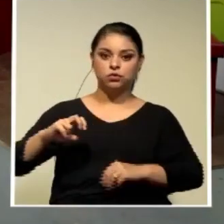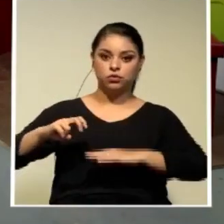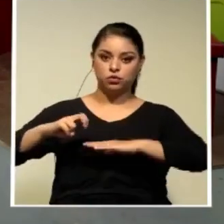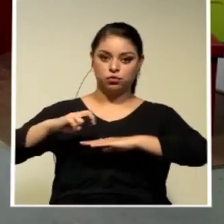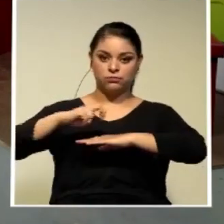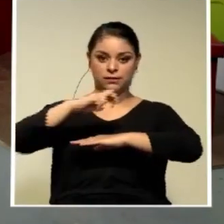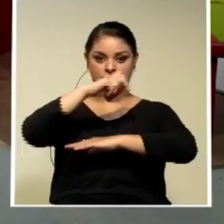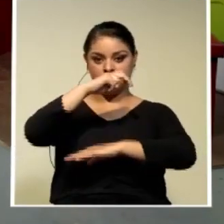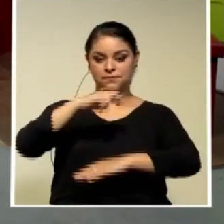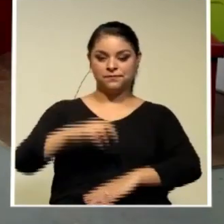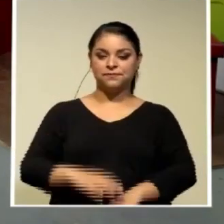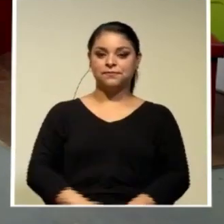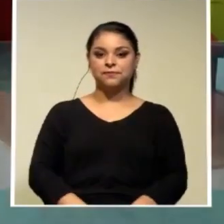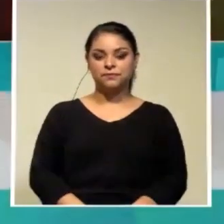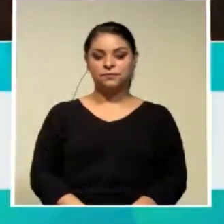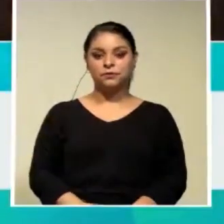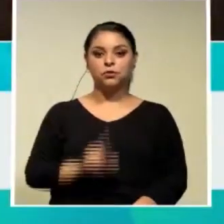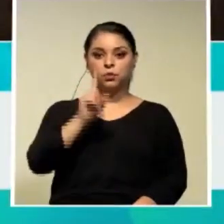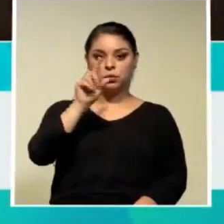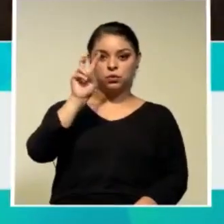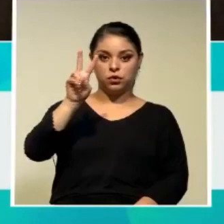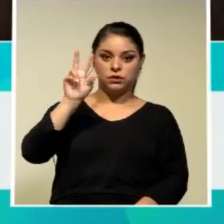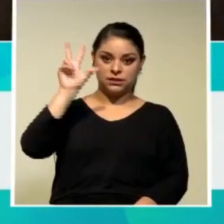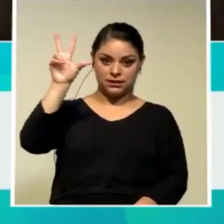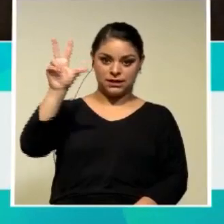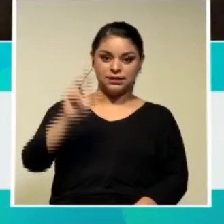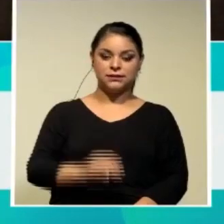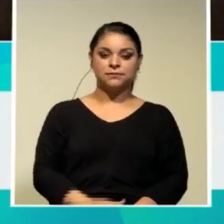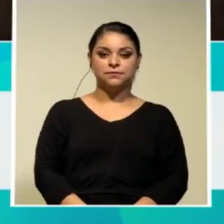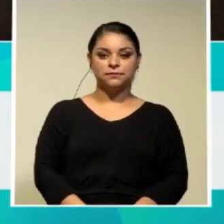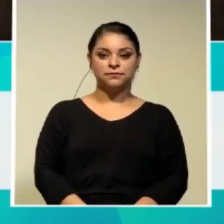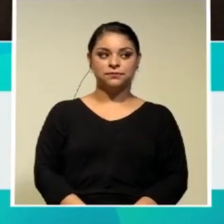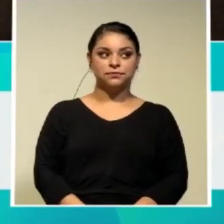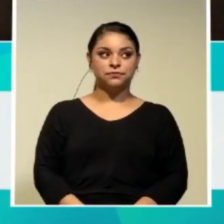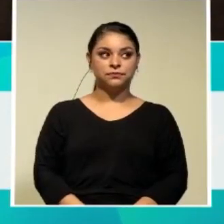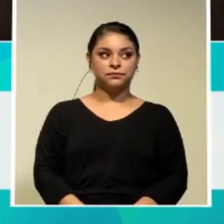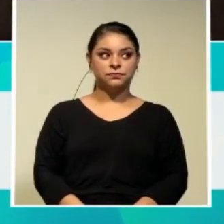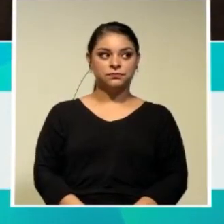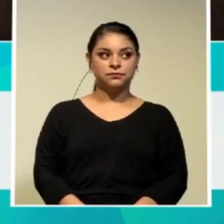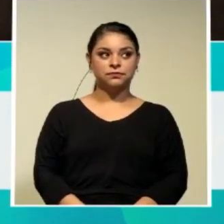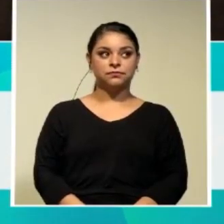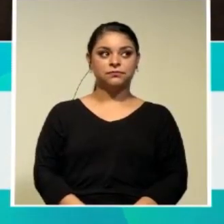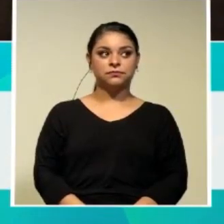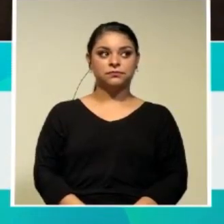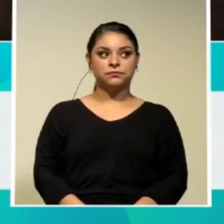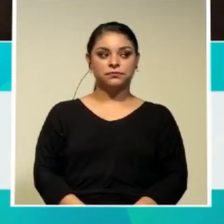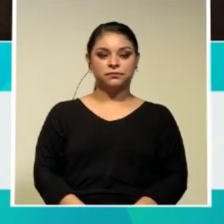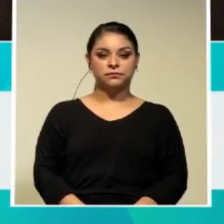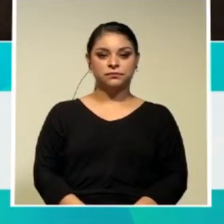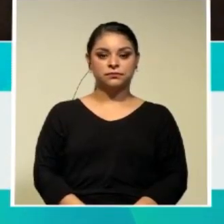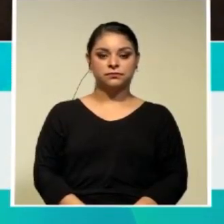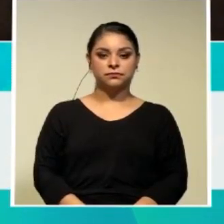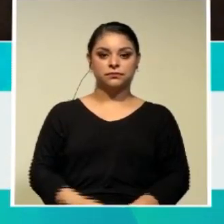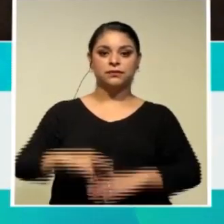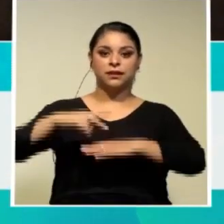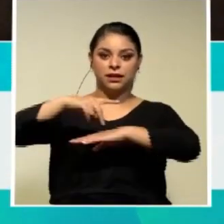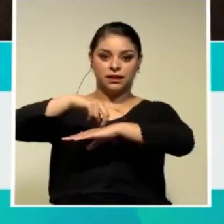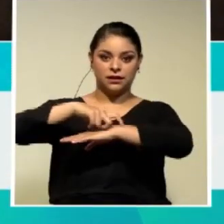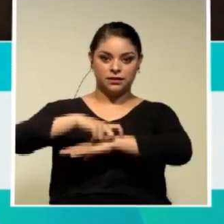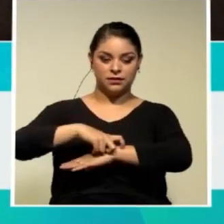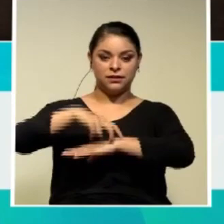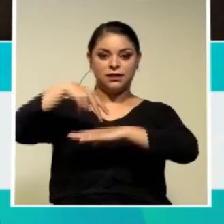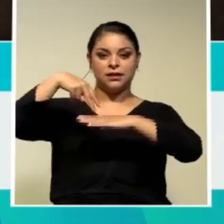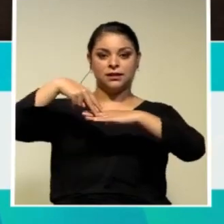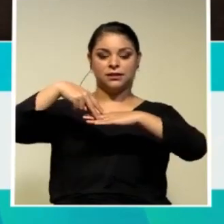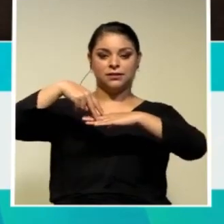grada, listo. Ay. Una, dos, tres, profe. Una, ya, dos. Abajo. Podríamos hacer ese que está haciendo el profe abajo.